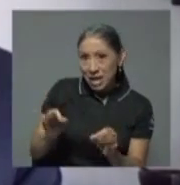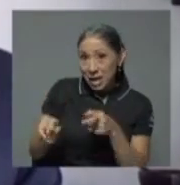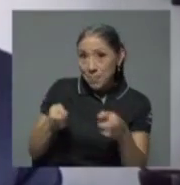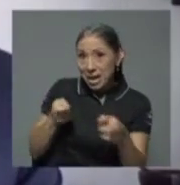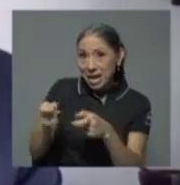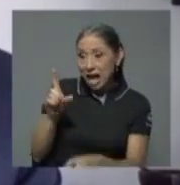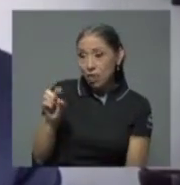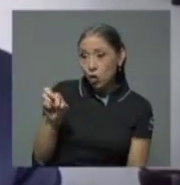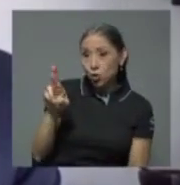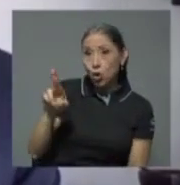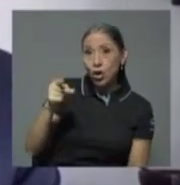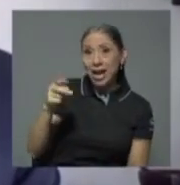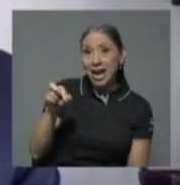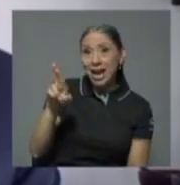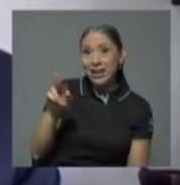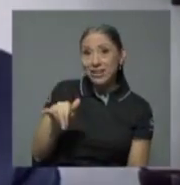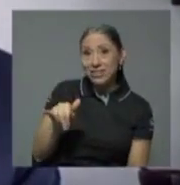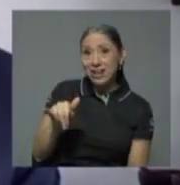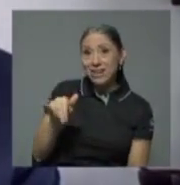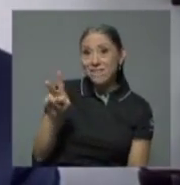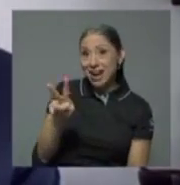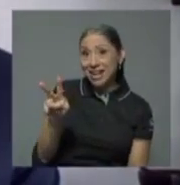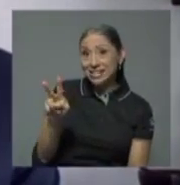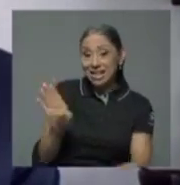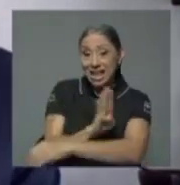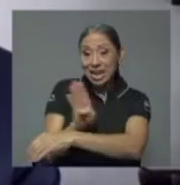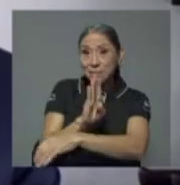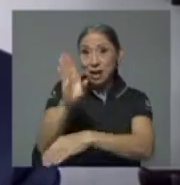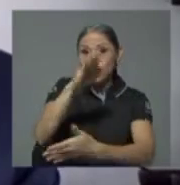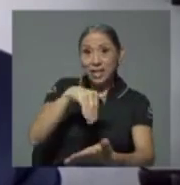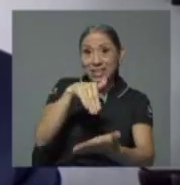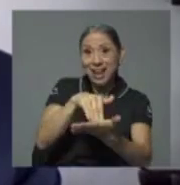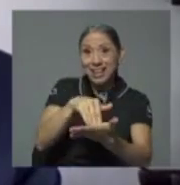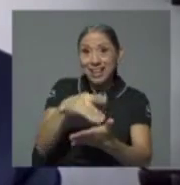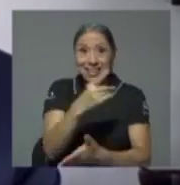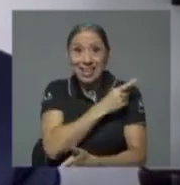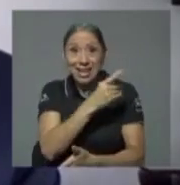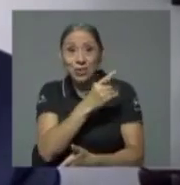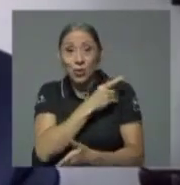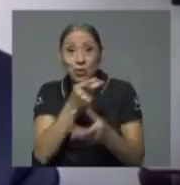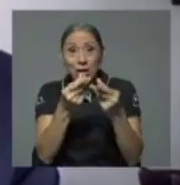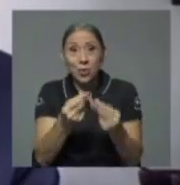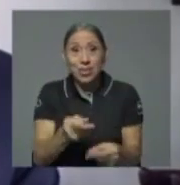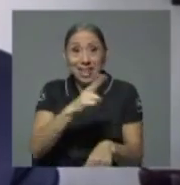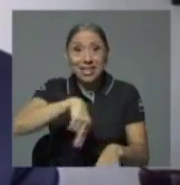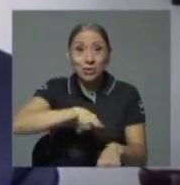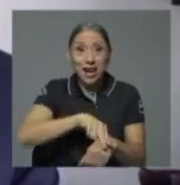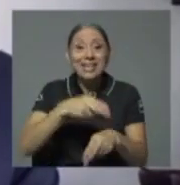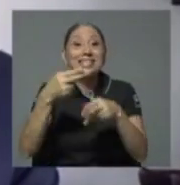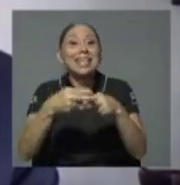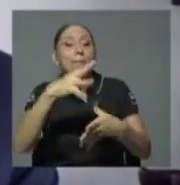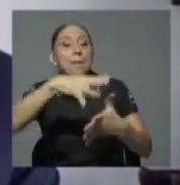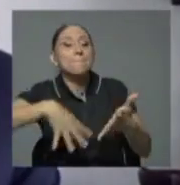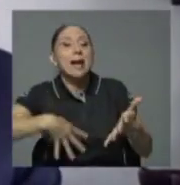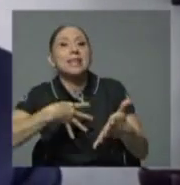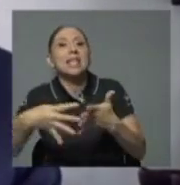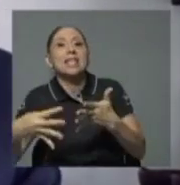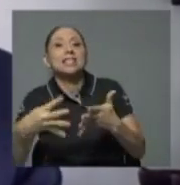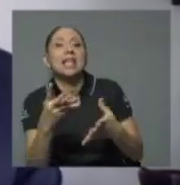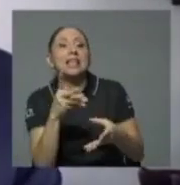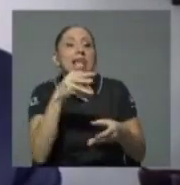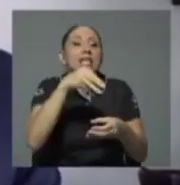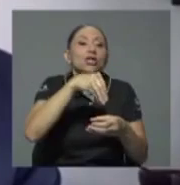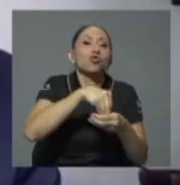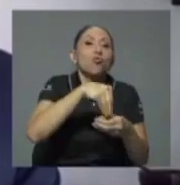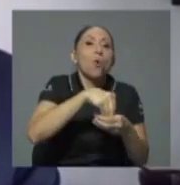Vargas en el Banco Central, director de cuentas nacionales, que es la matriz de insumo-producto, e identificar